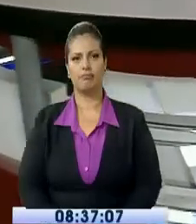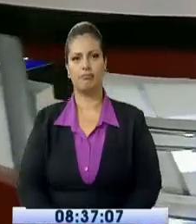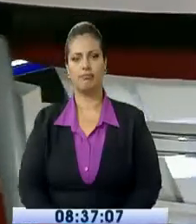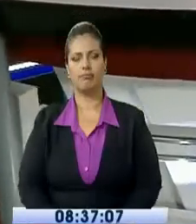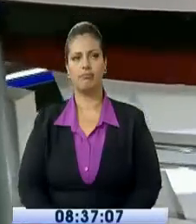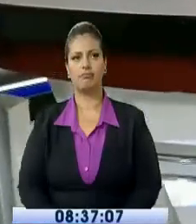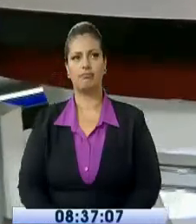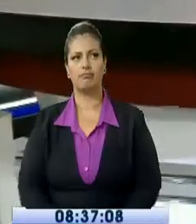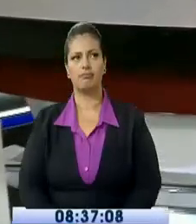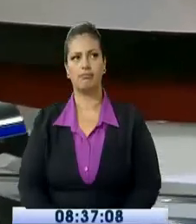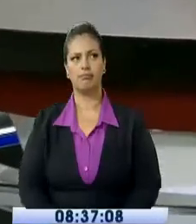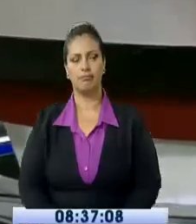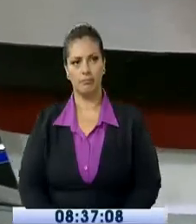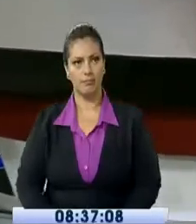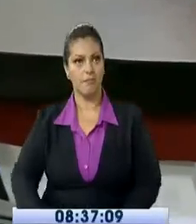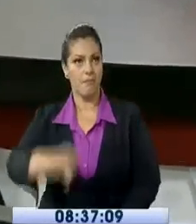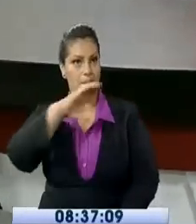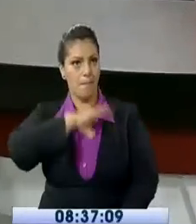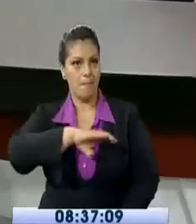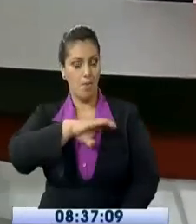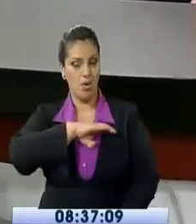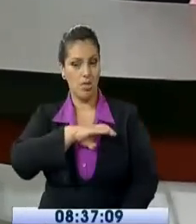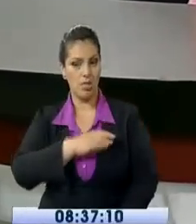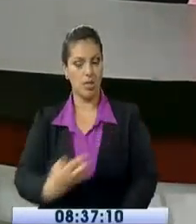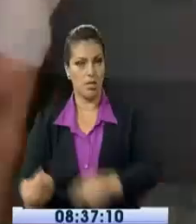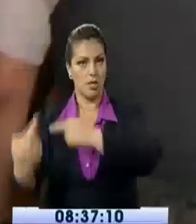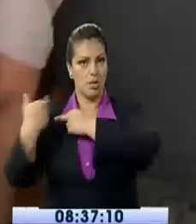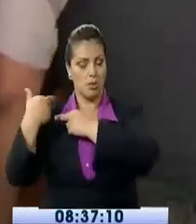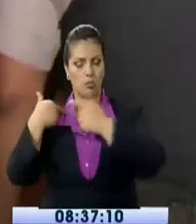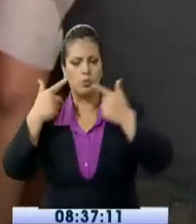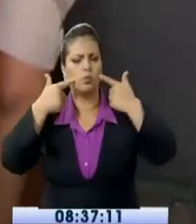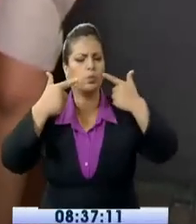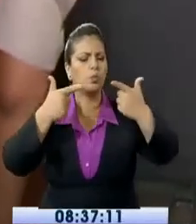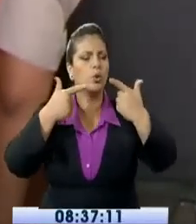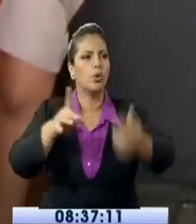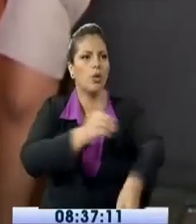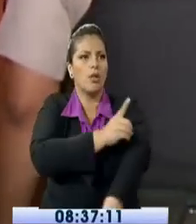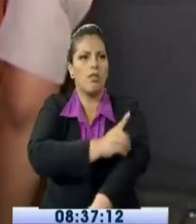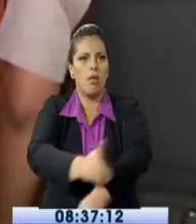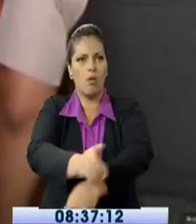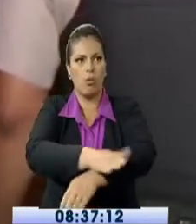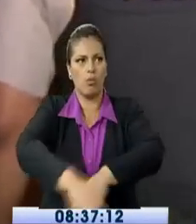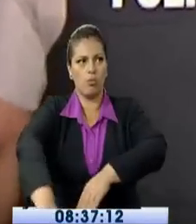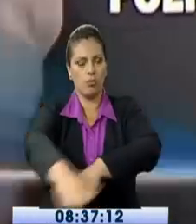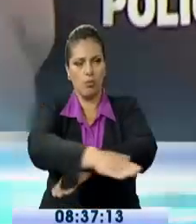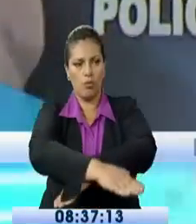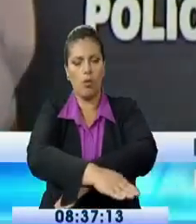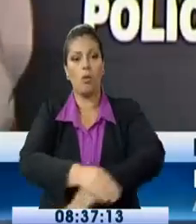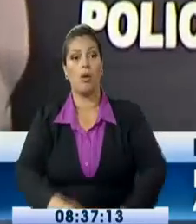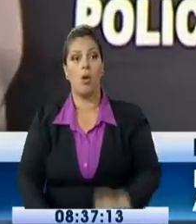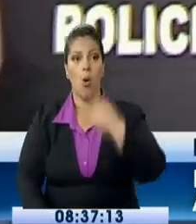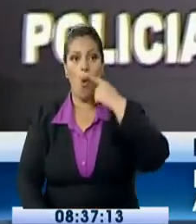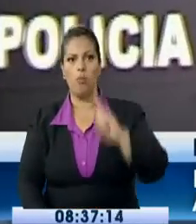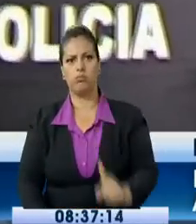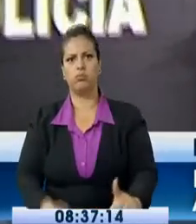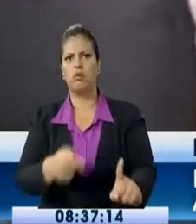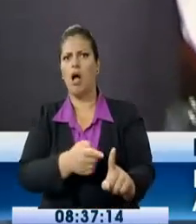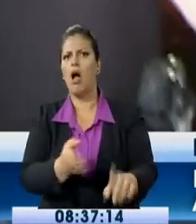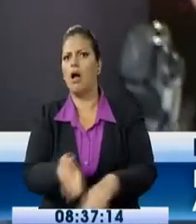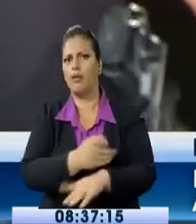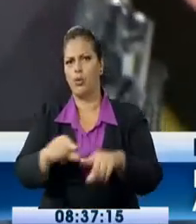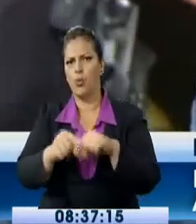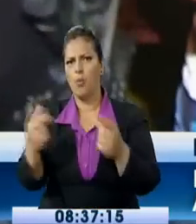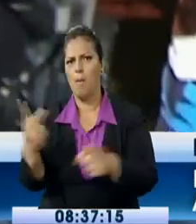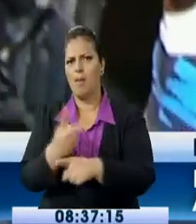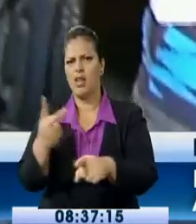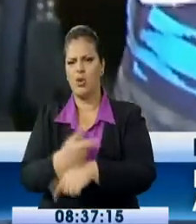Y la Policía Nacional, asignada al Distrito Daule, logró la captura de un sospechoso de ser miembro de una banda delictiva dedicada al asalto